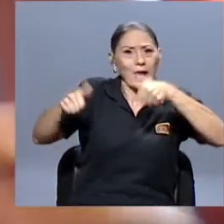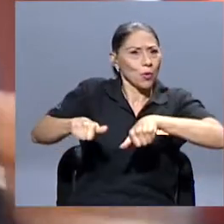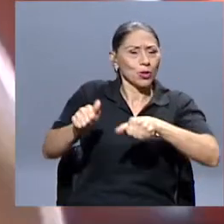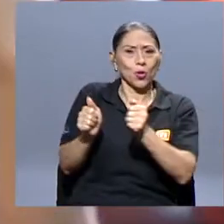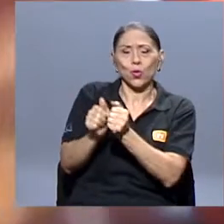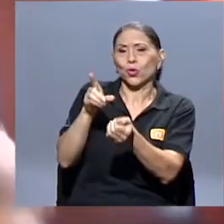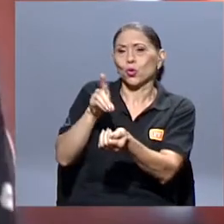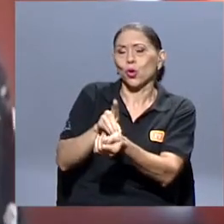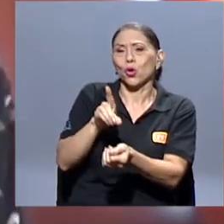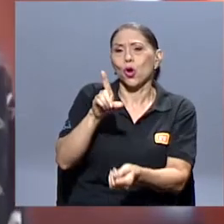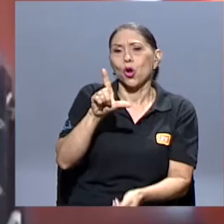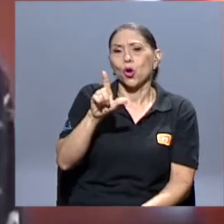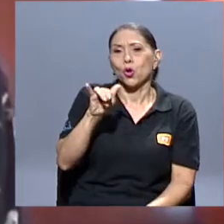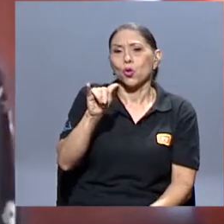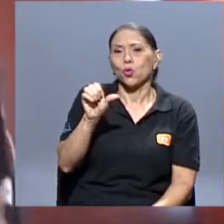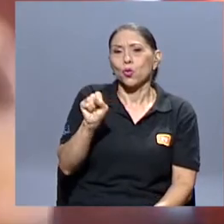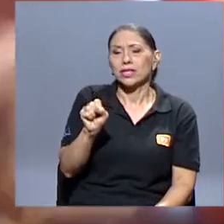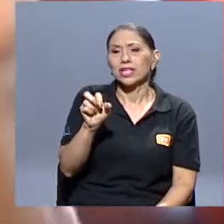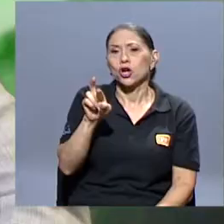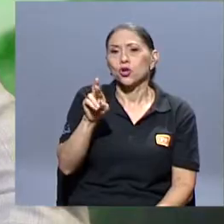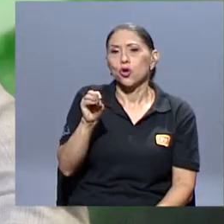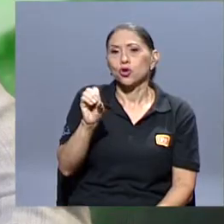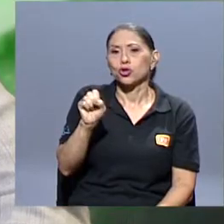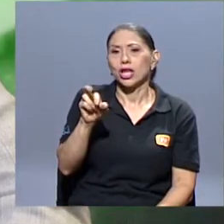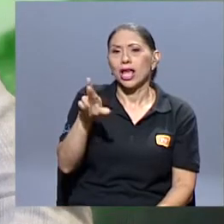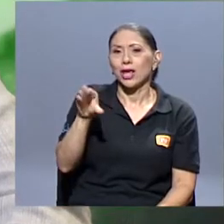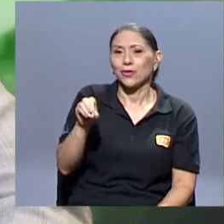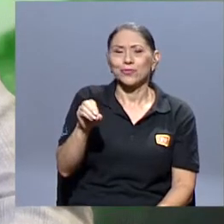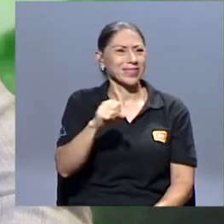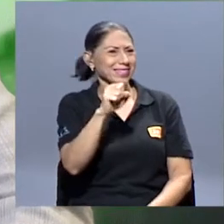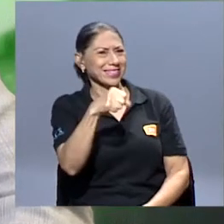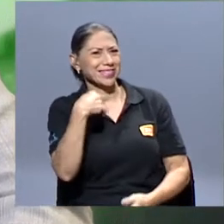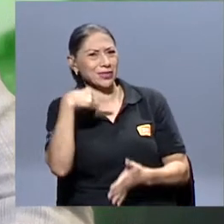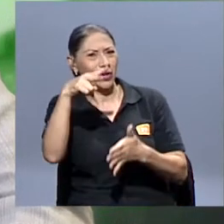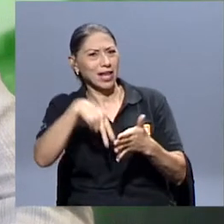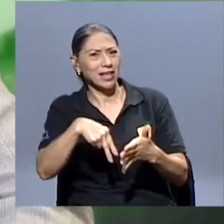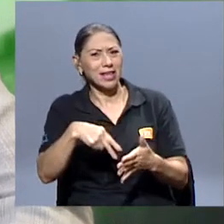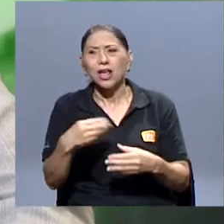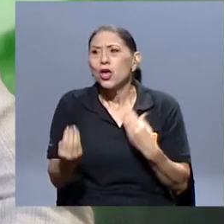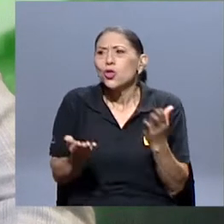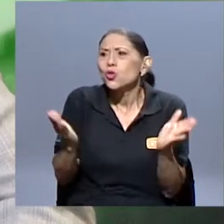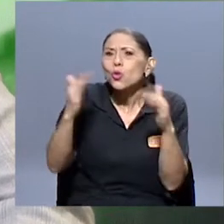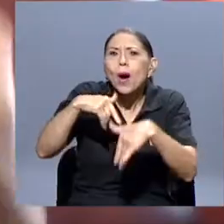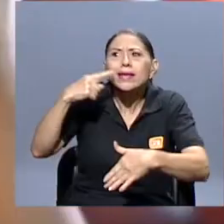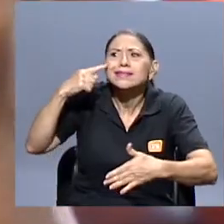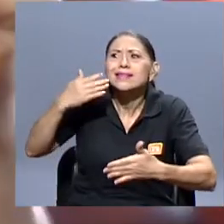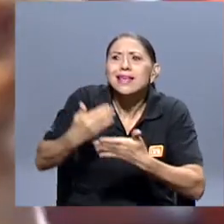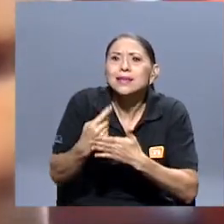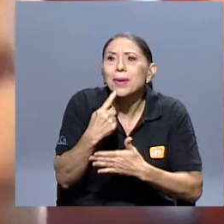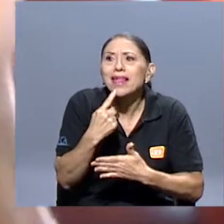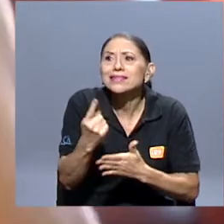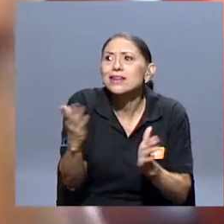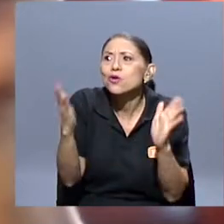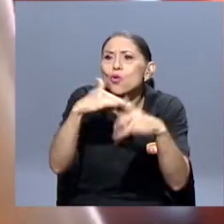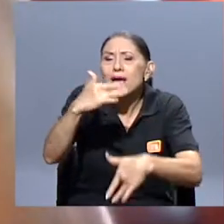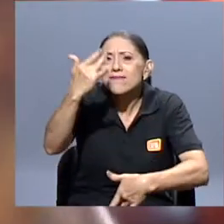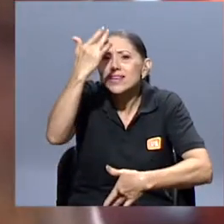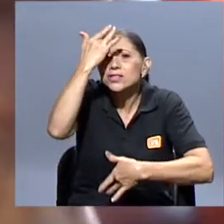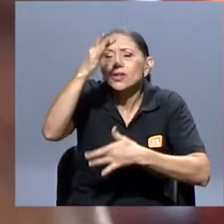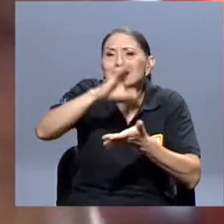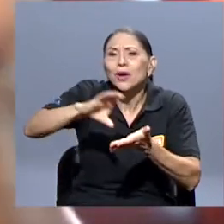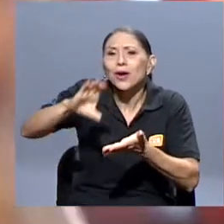por ejemplo. Yo no sería tan tajante tampoco. Sí, leí su artículo, no hay evidencia para decir que no hay infecciones en colegios. Lo que hay es evidencia que son